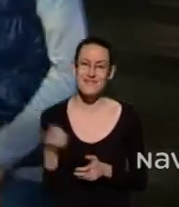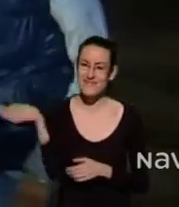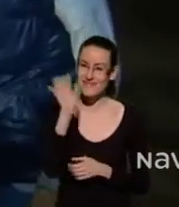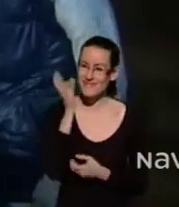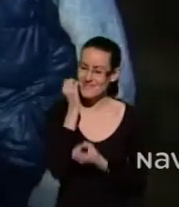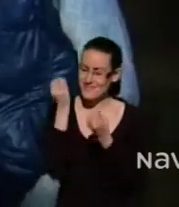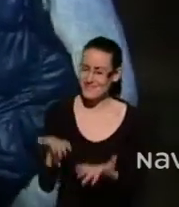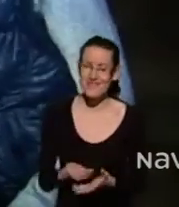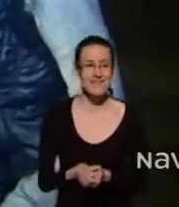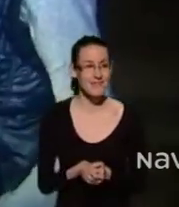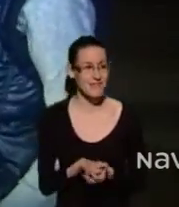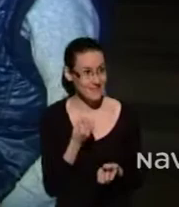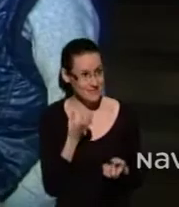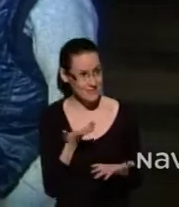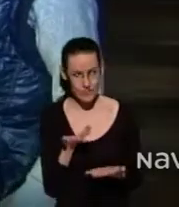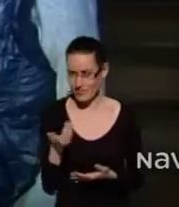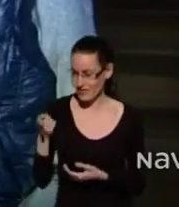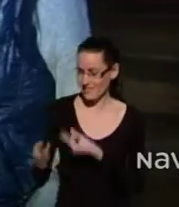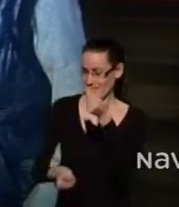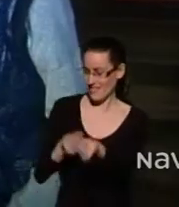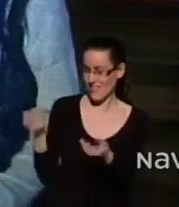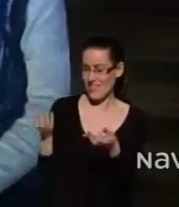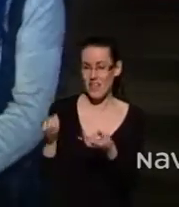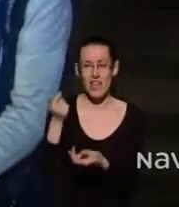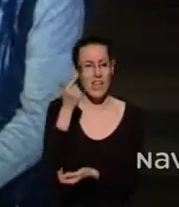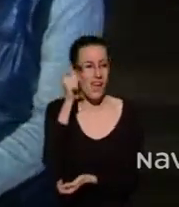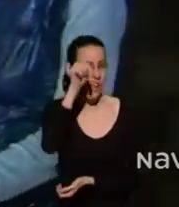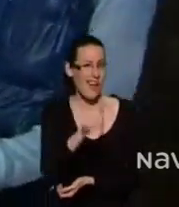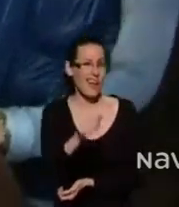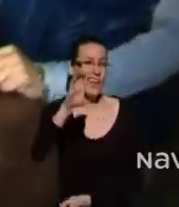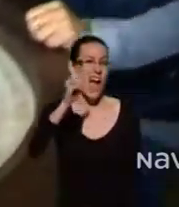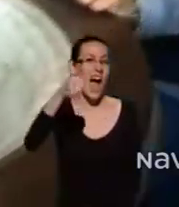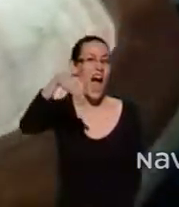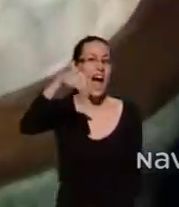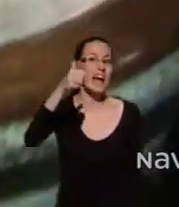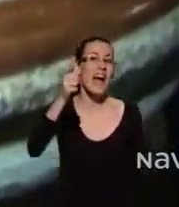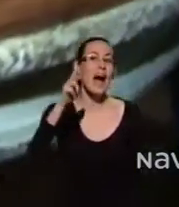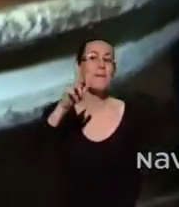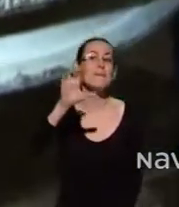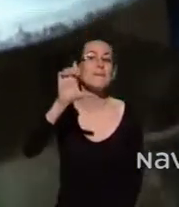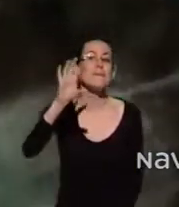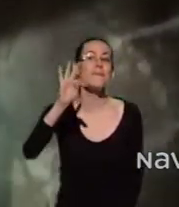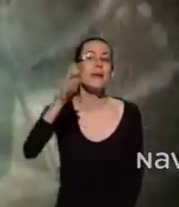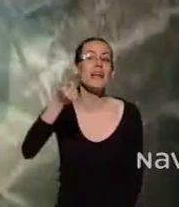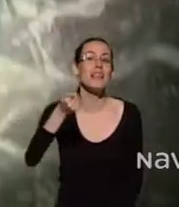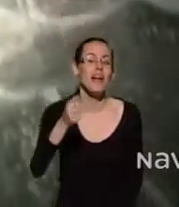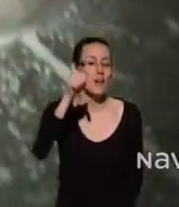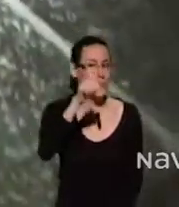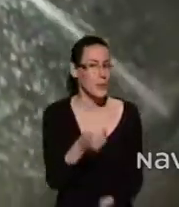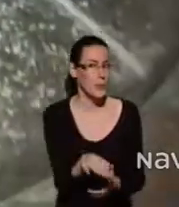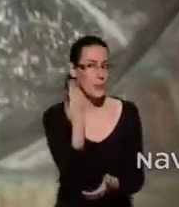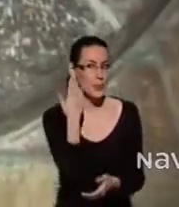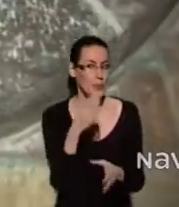Muy buenas. ¿Pero qué haces aquí? Pues mira, aquí en la Cambreta, esto es antiguo torreón y